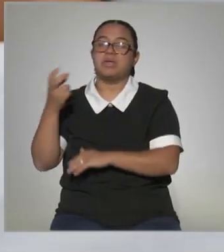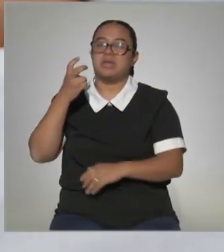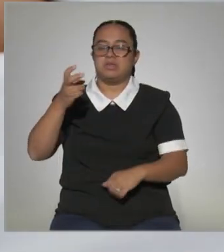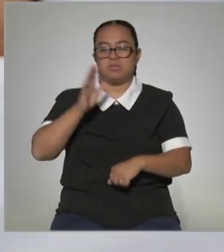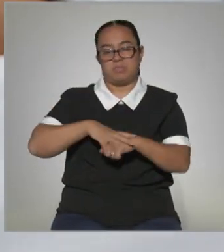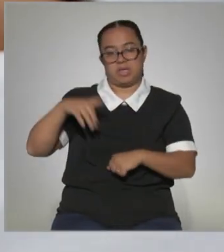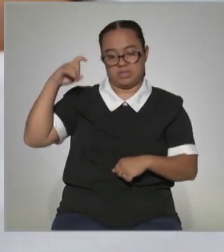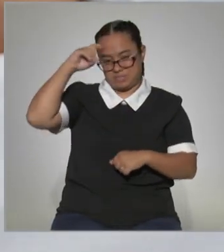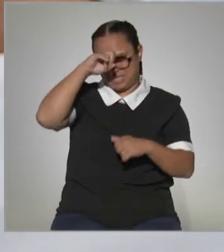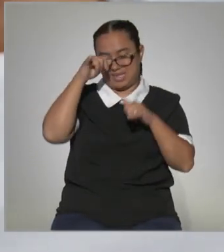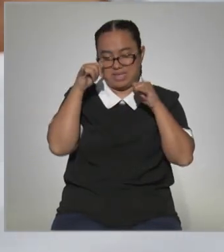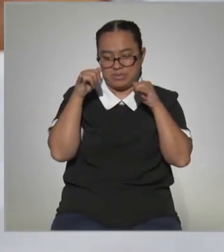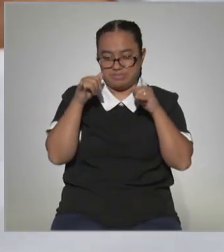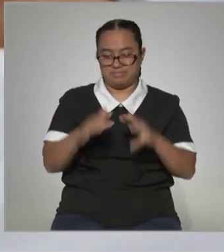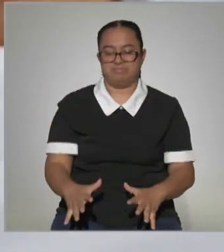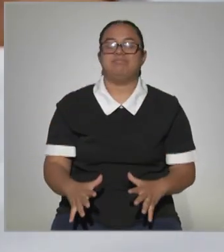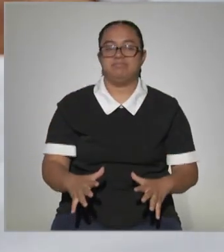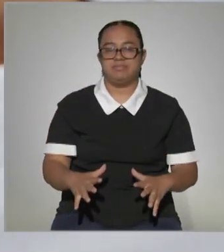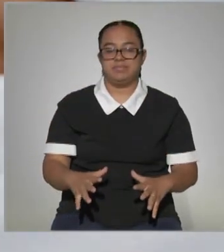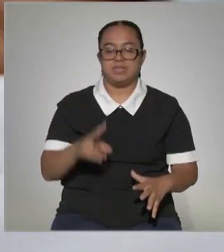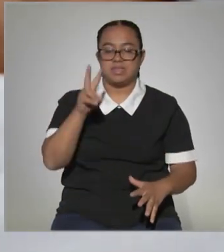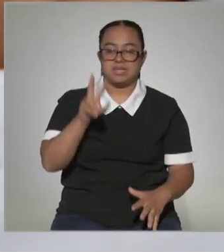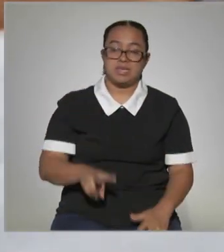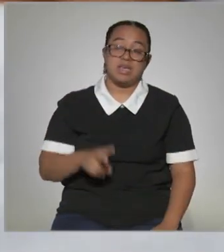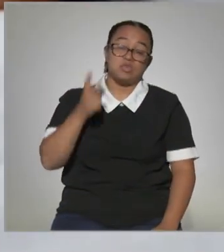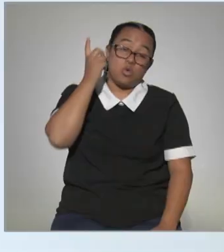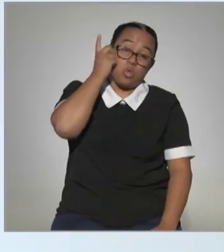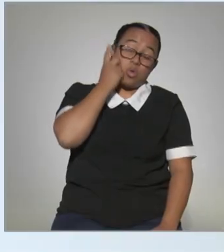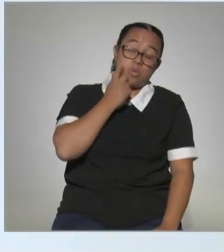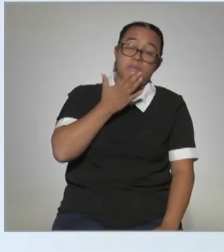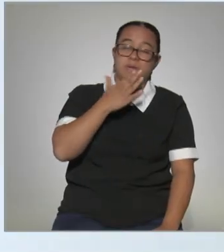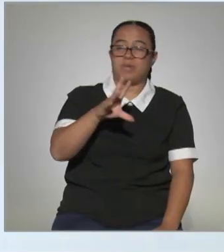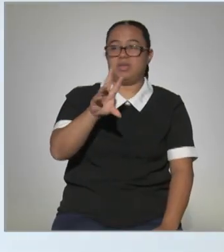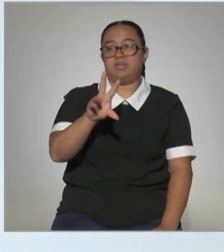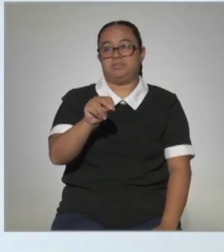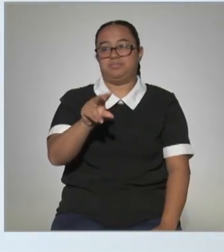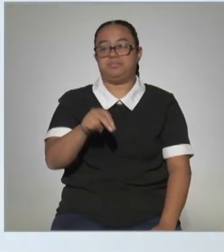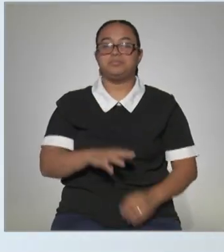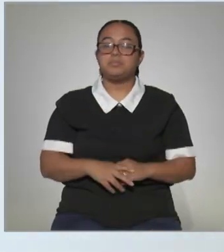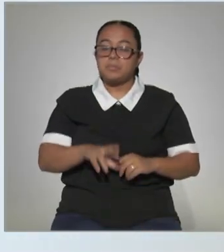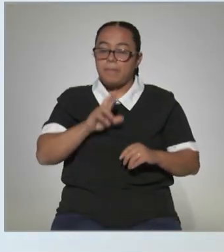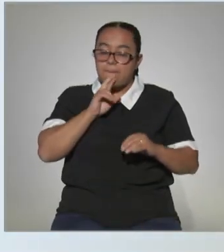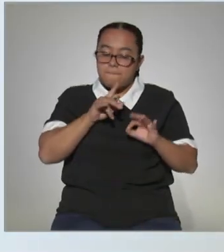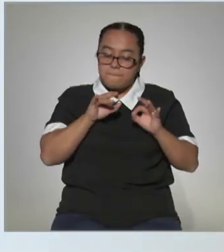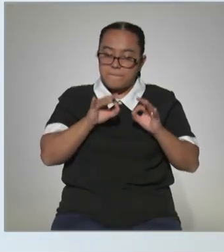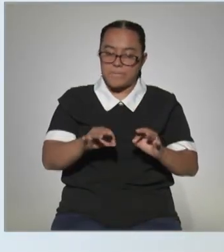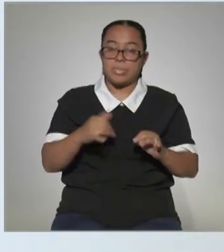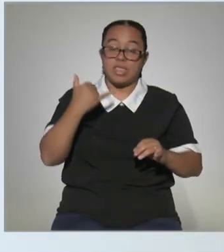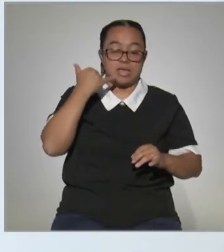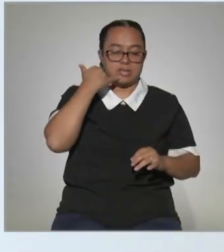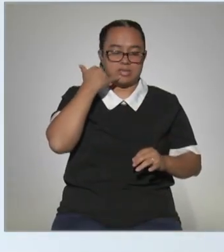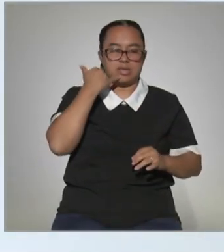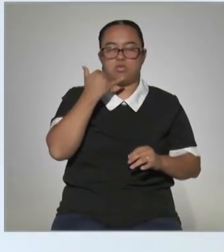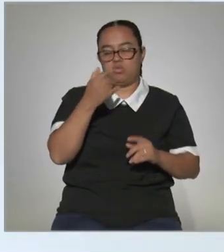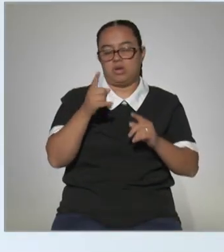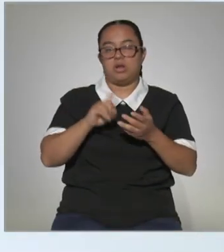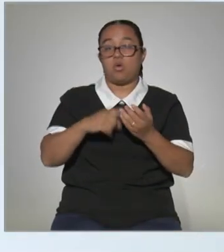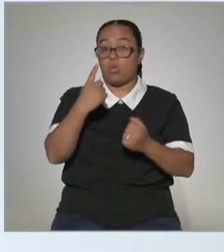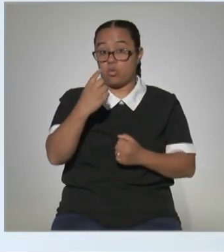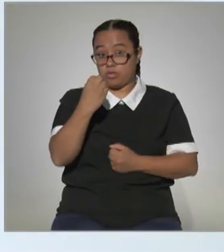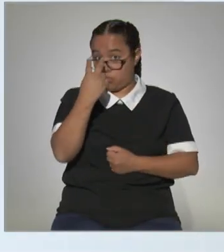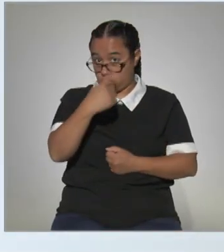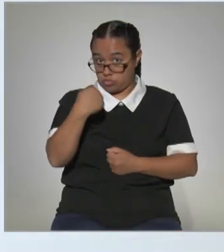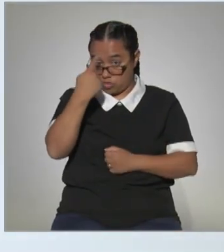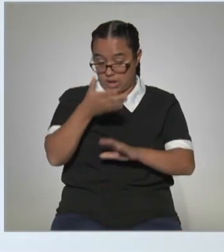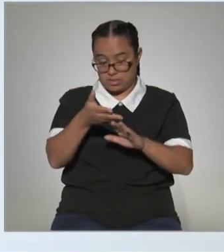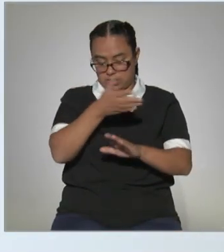trabajo poder realmente lograr un sueño reparador. Lo idóneo es apagar el celular 1 o 2 horas antes de irnos